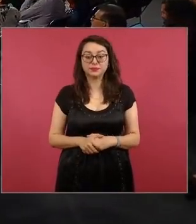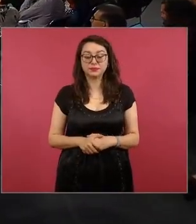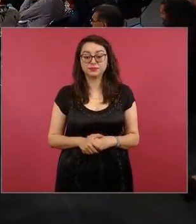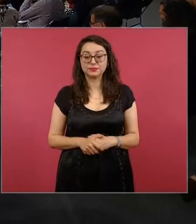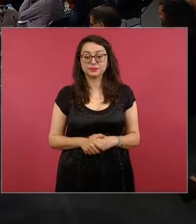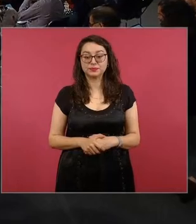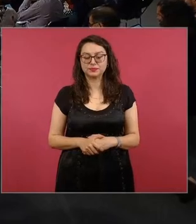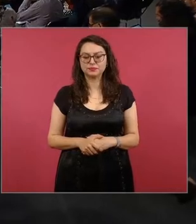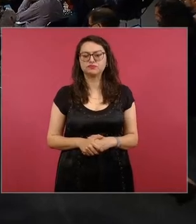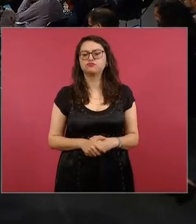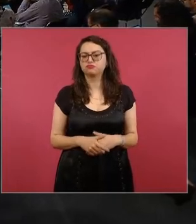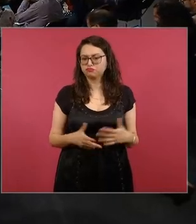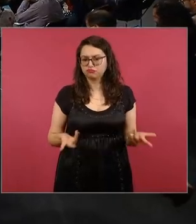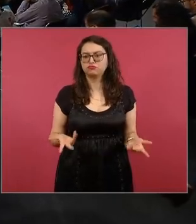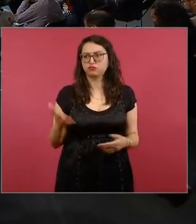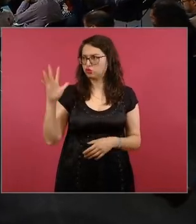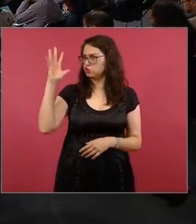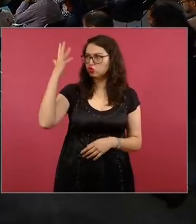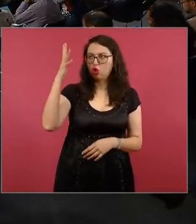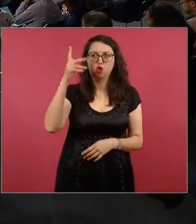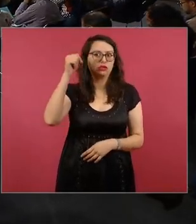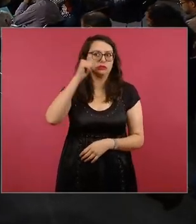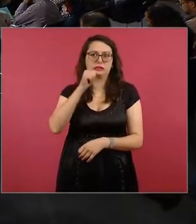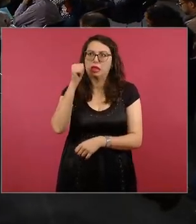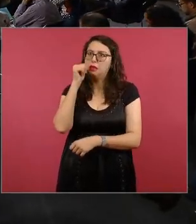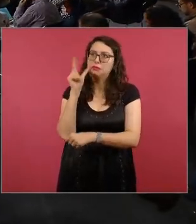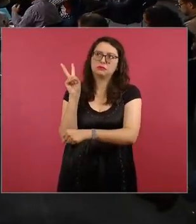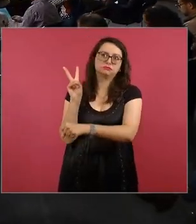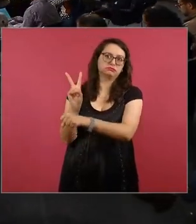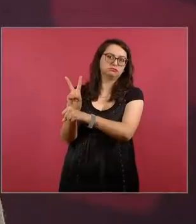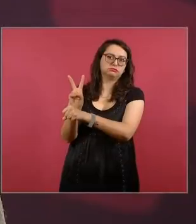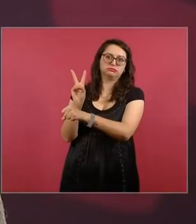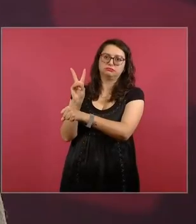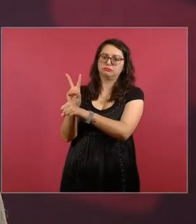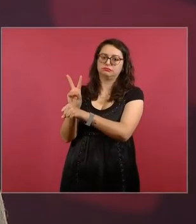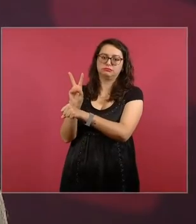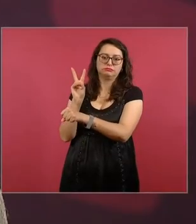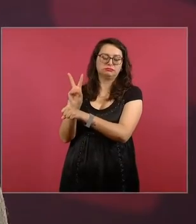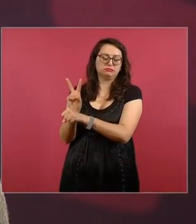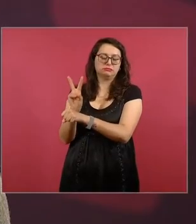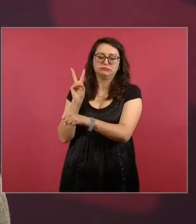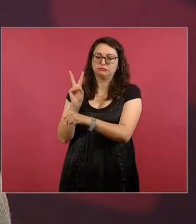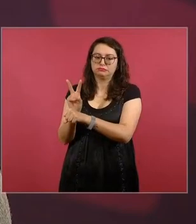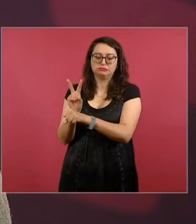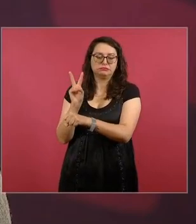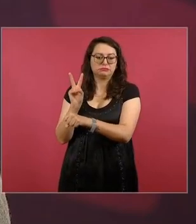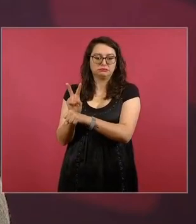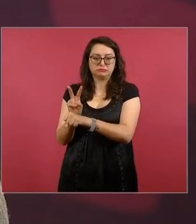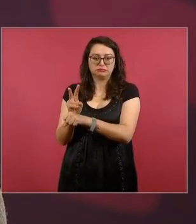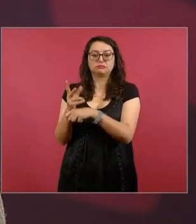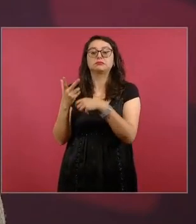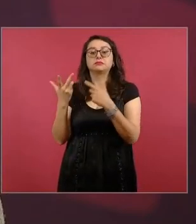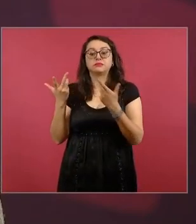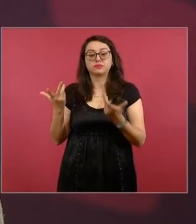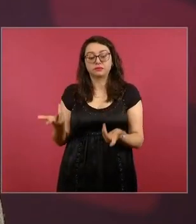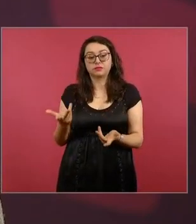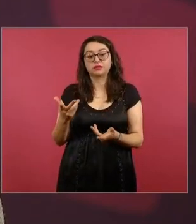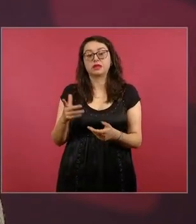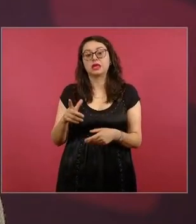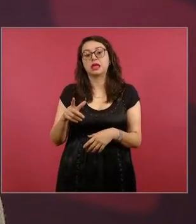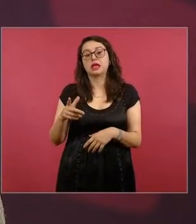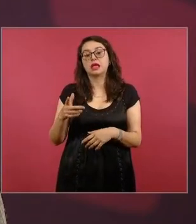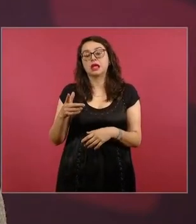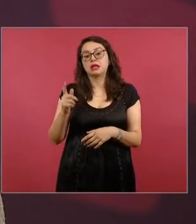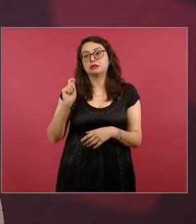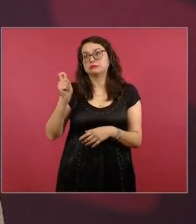Se está monitoreando constantemente. Hay un laboratorio nacional apoyado por el CONACYT que se llama el Laboratorio Nacional de